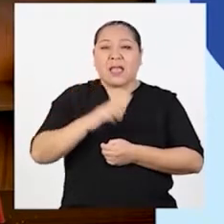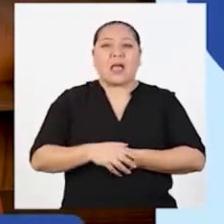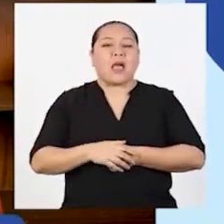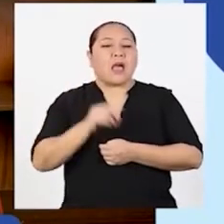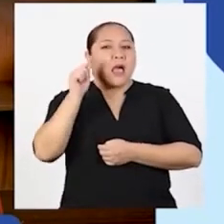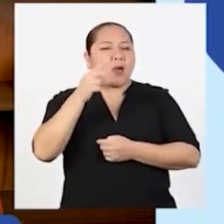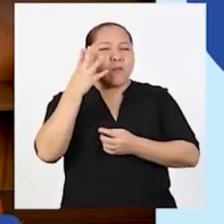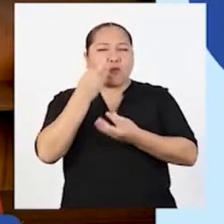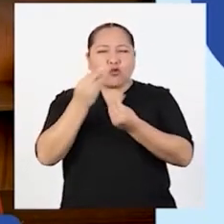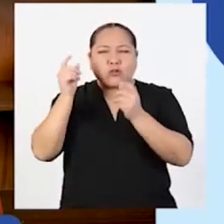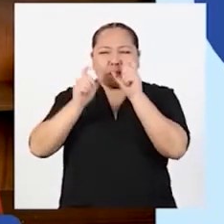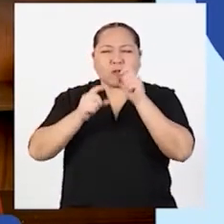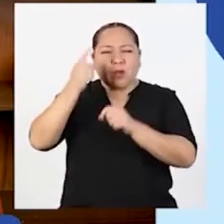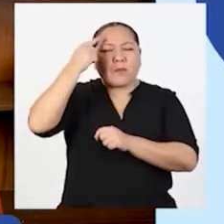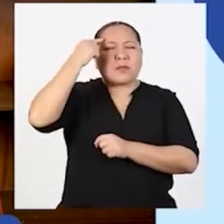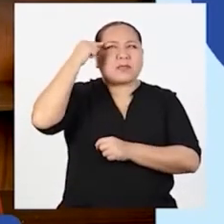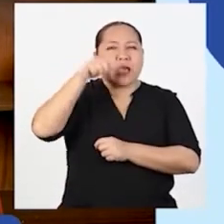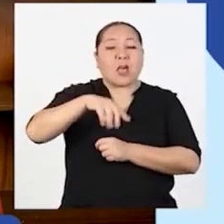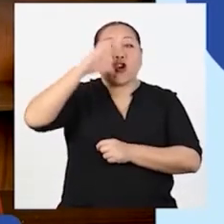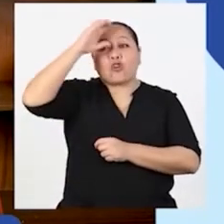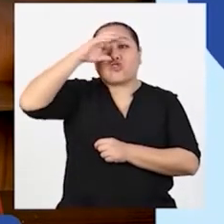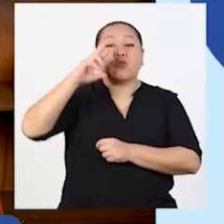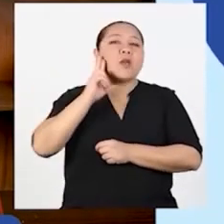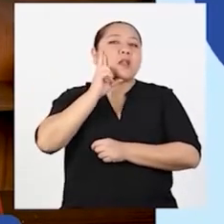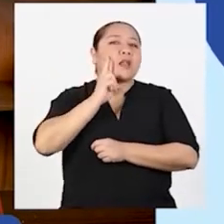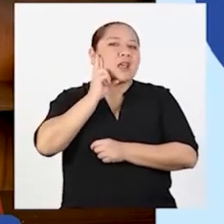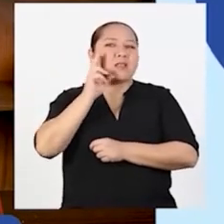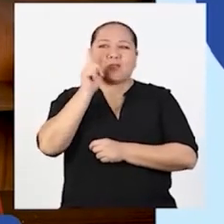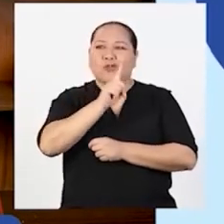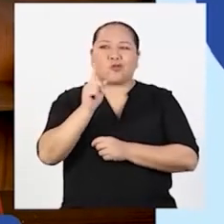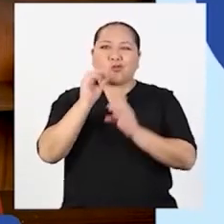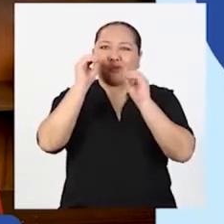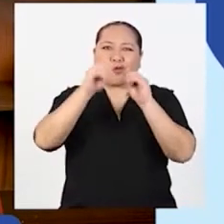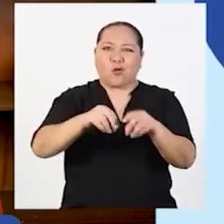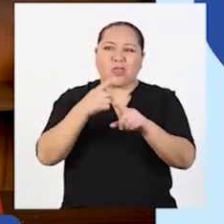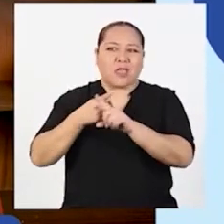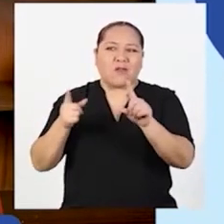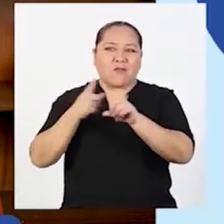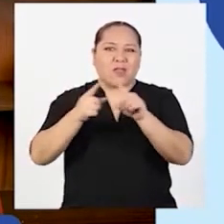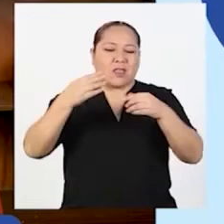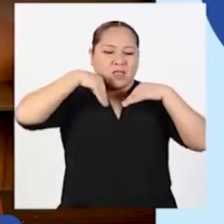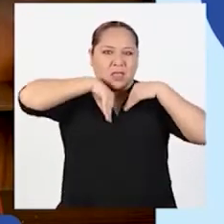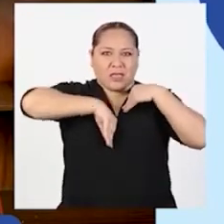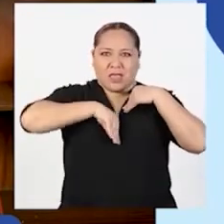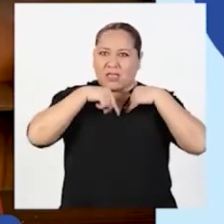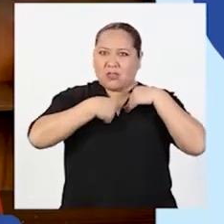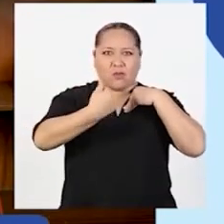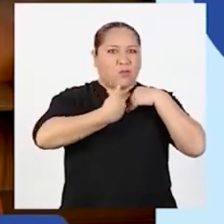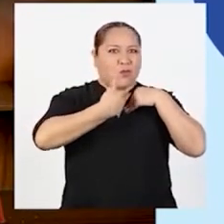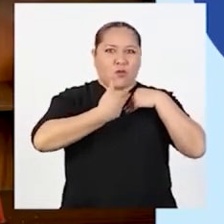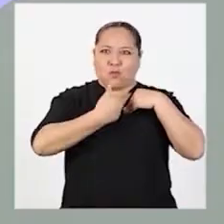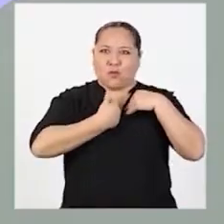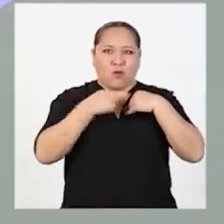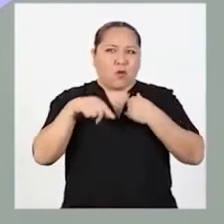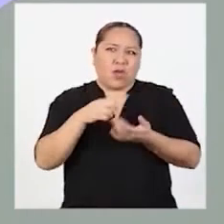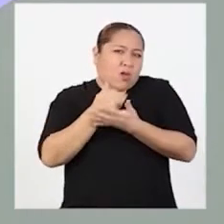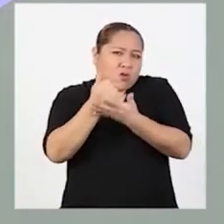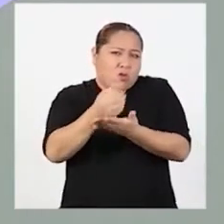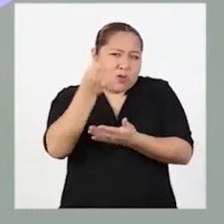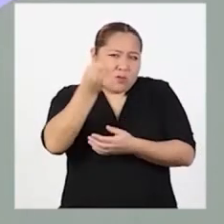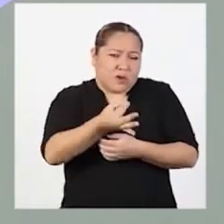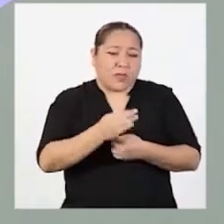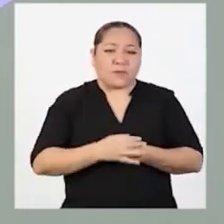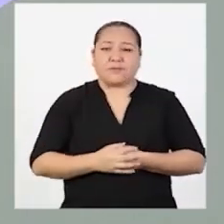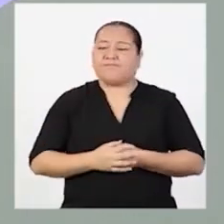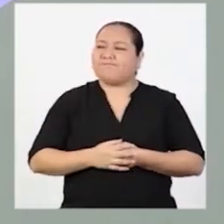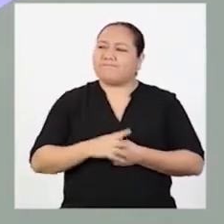concluir que el concepto de raza no era un marcador de la diferencia biológica especialmente útil o preciso. Y me